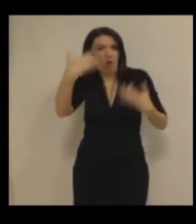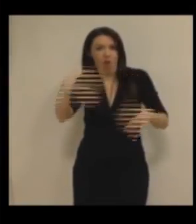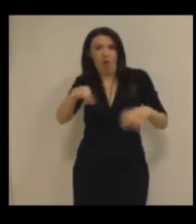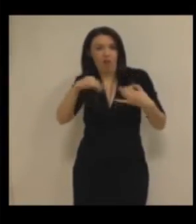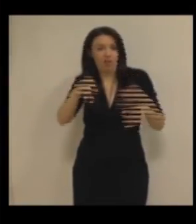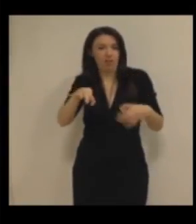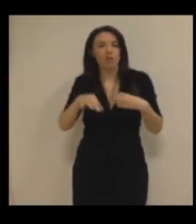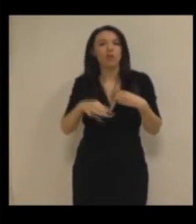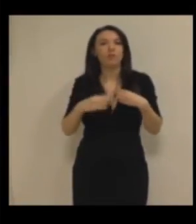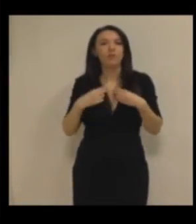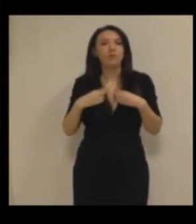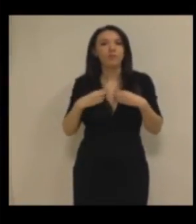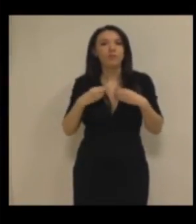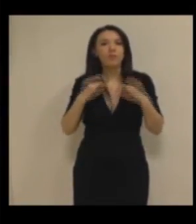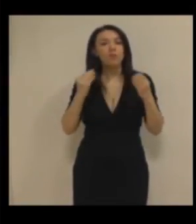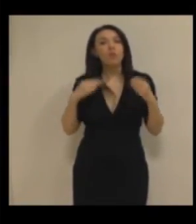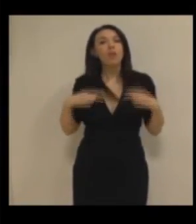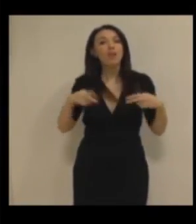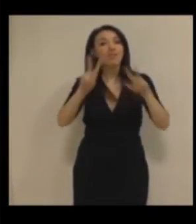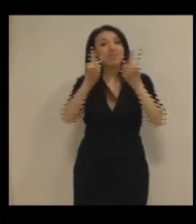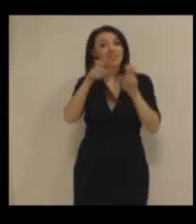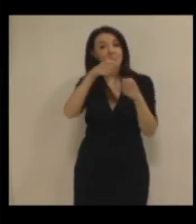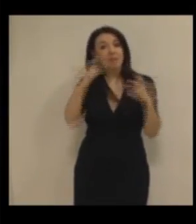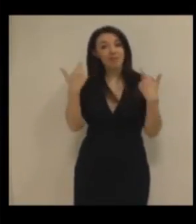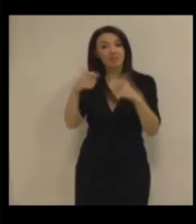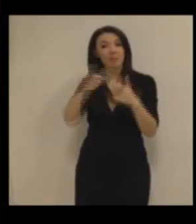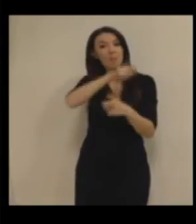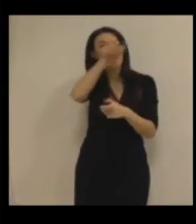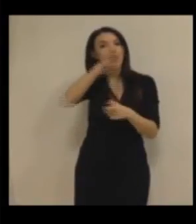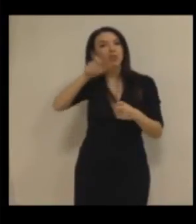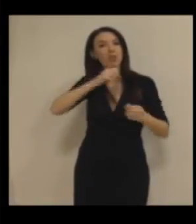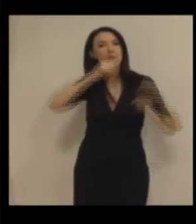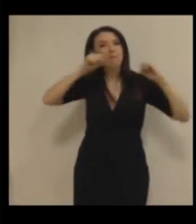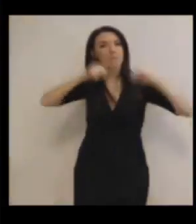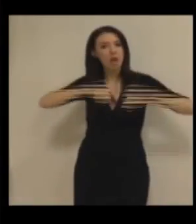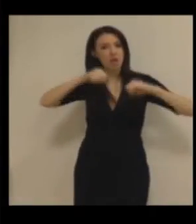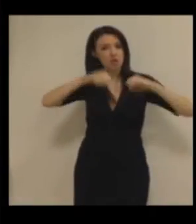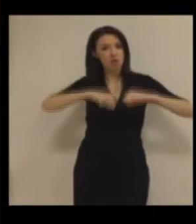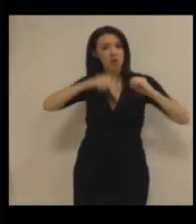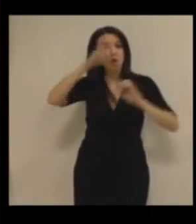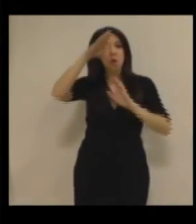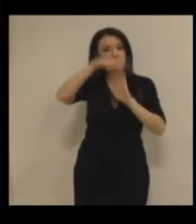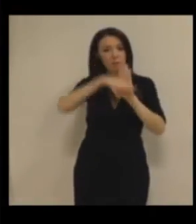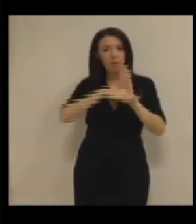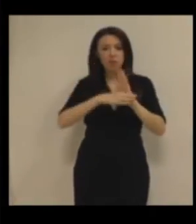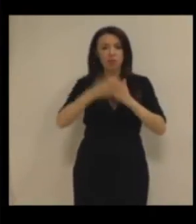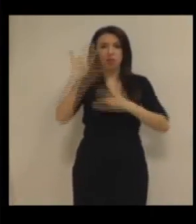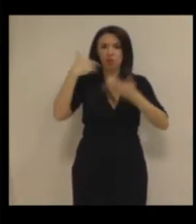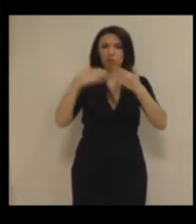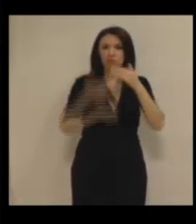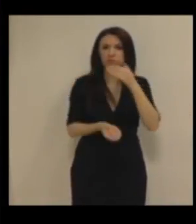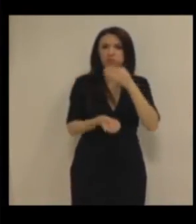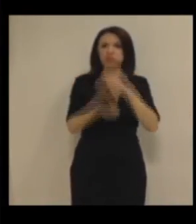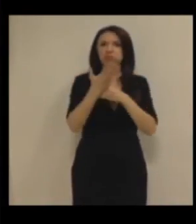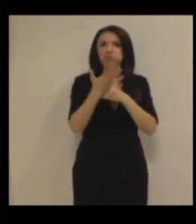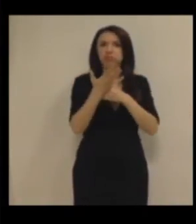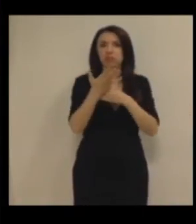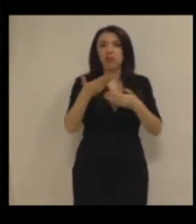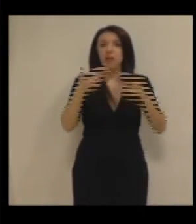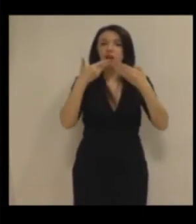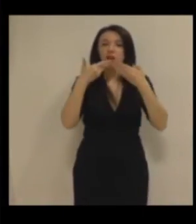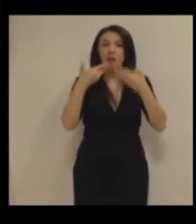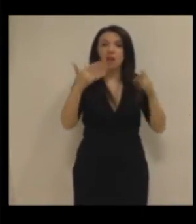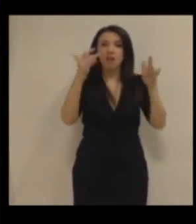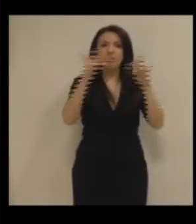hablabas del tema de lo de las personas mayores, pues también en el proyecto, digamos, en origen, a través de, digamos, del contacto